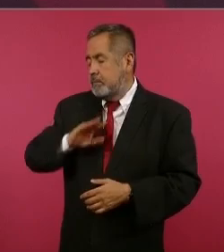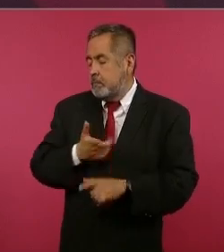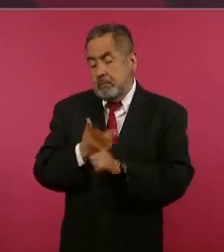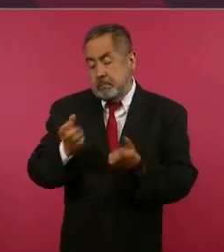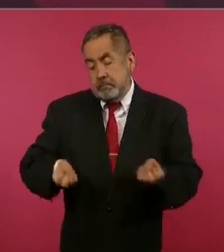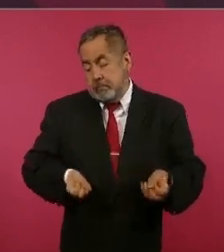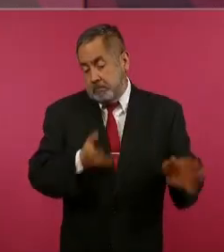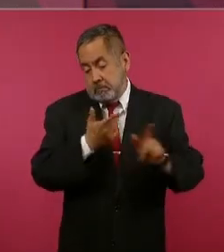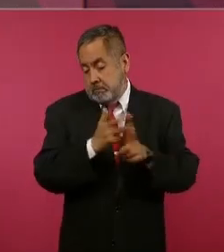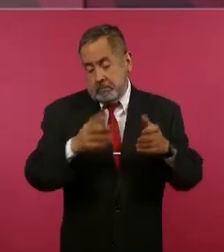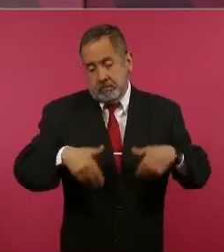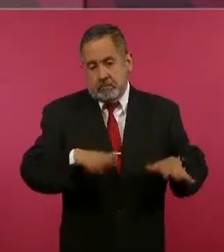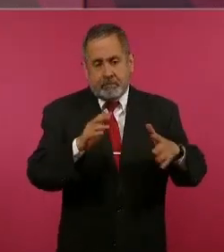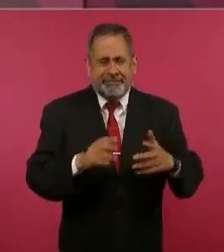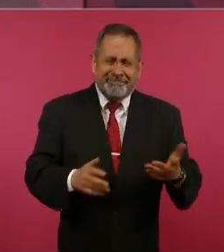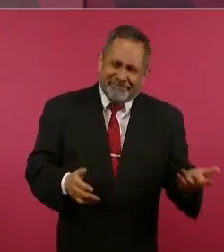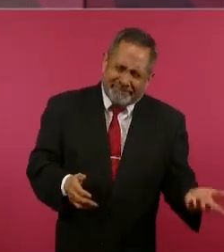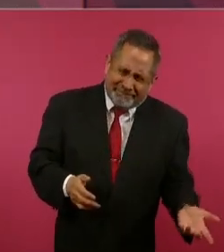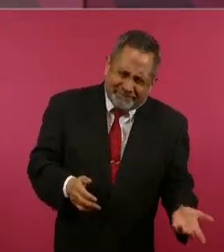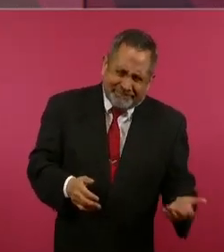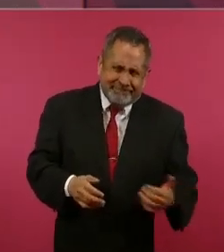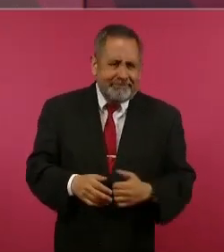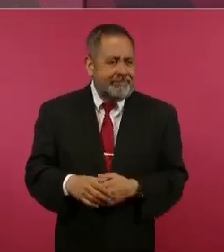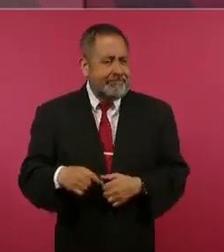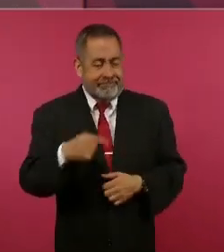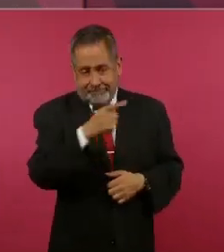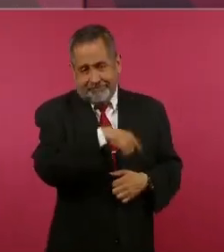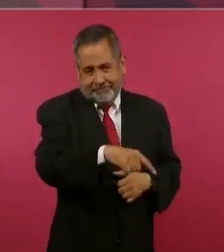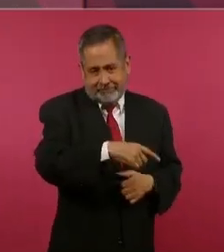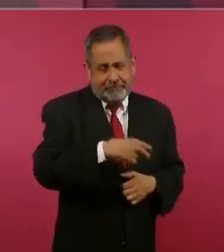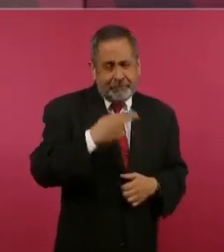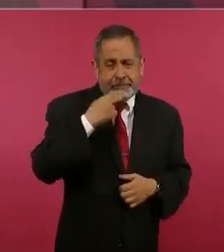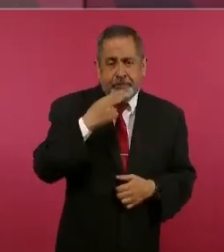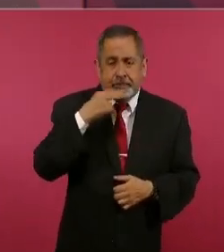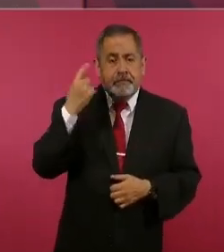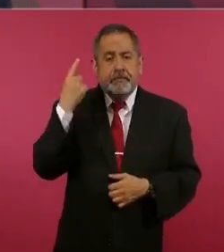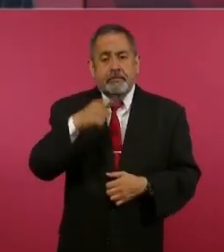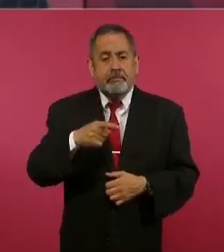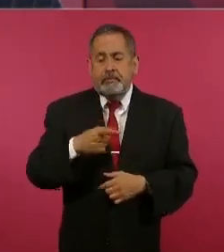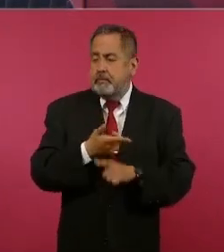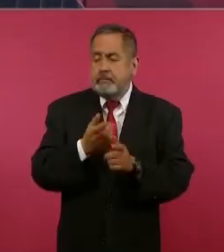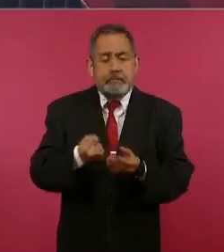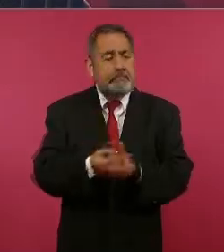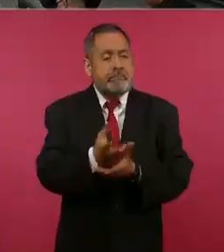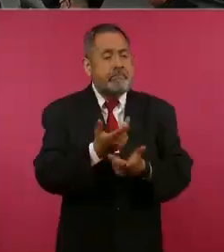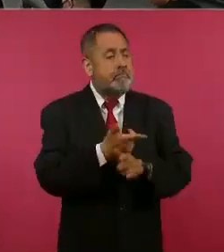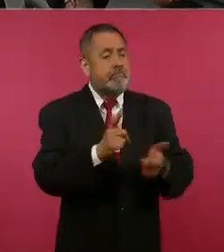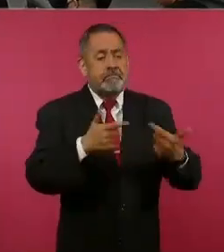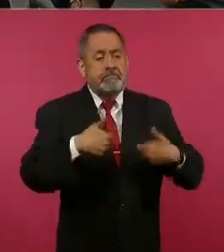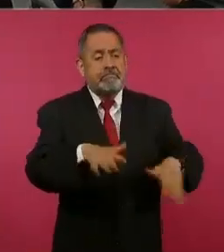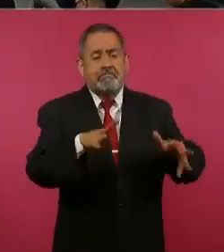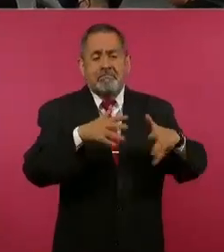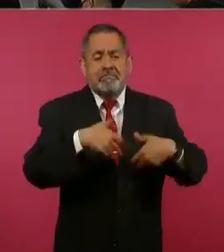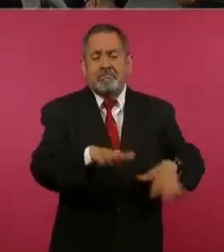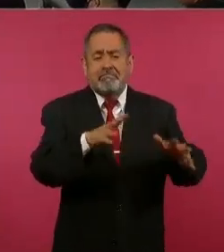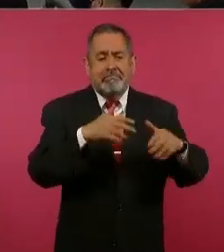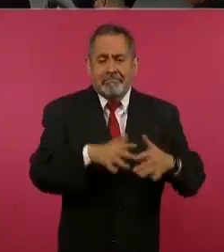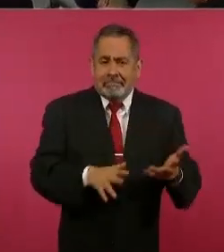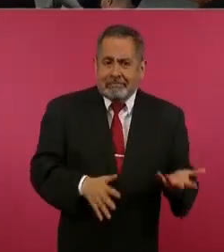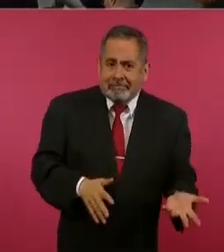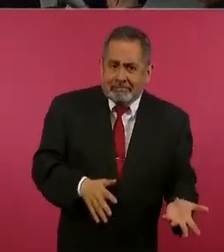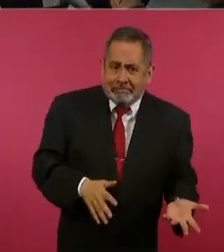Pero todo eso lo usan para dejar en libertad